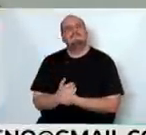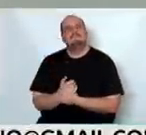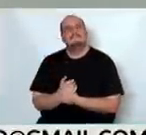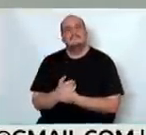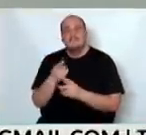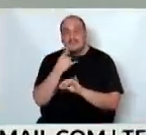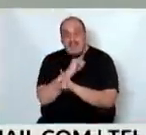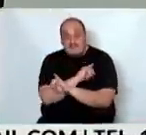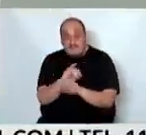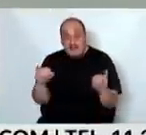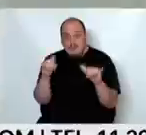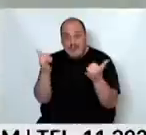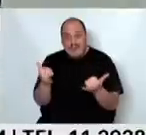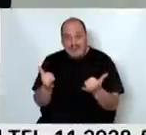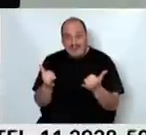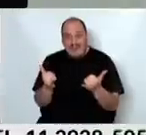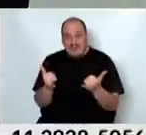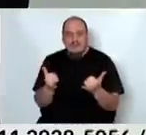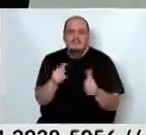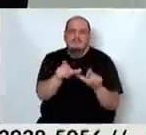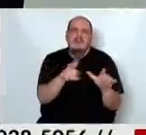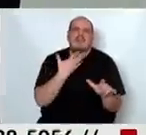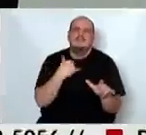desde la información, si hay alguien que tiene una adicción.